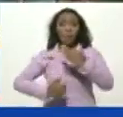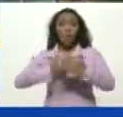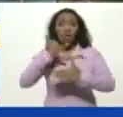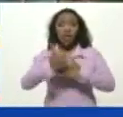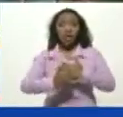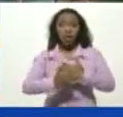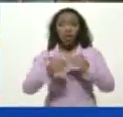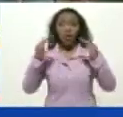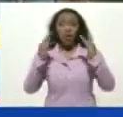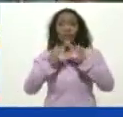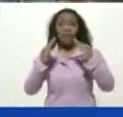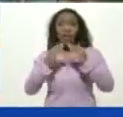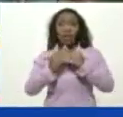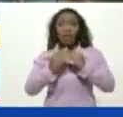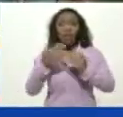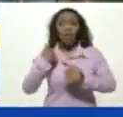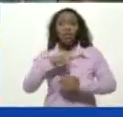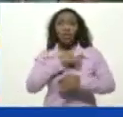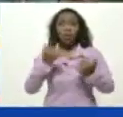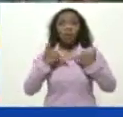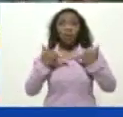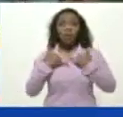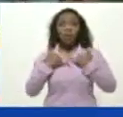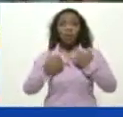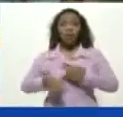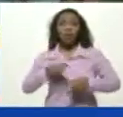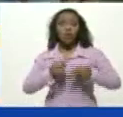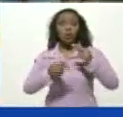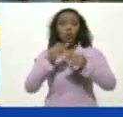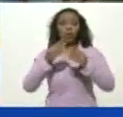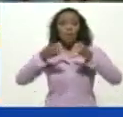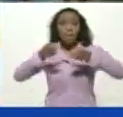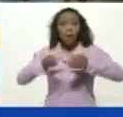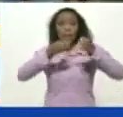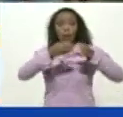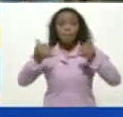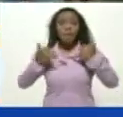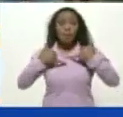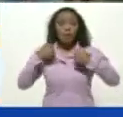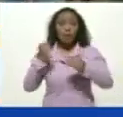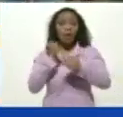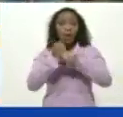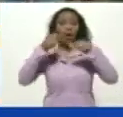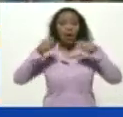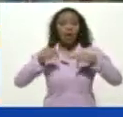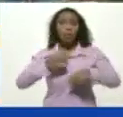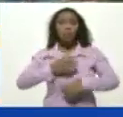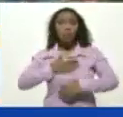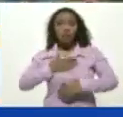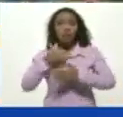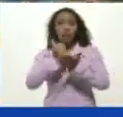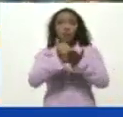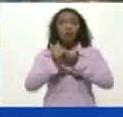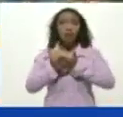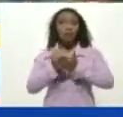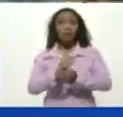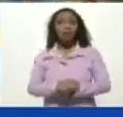de la vivienda. Nosotros mismos construimos nuestros bloques, tenemos nuestros mismos trabajadores aquí que nos pueden ayudar.